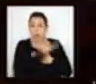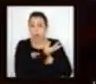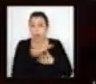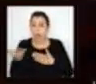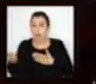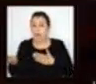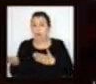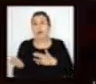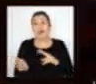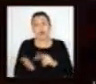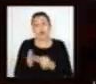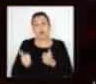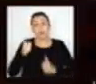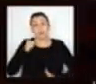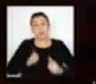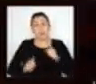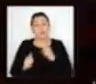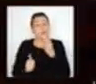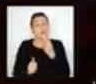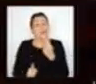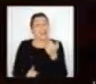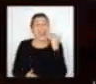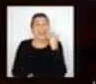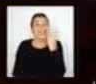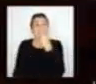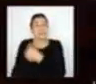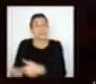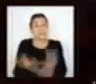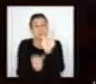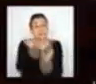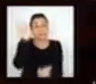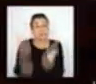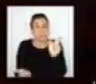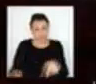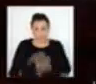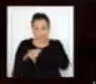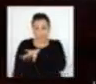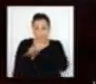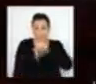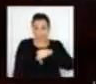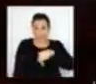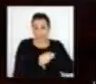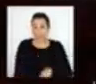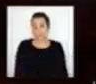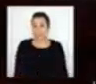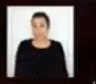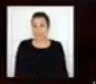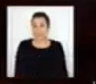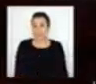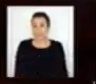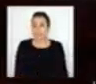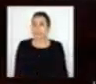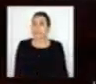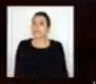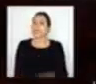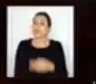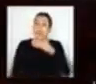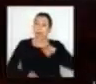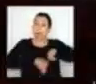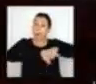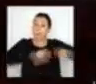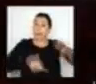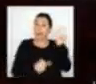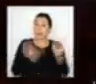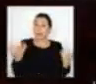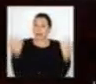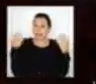casi 3 millones de personas en este país, y sin contar en ello los cuidadores y cuidadoras